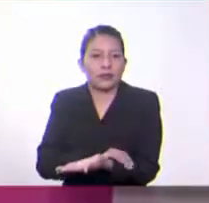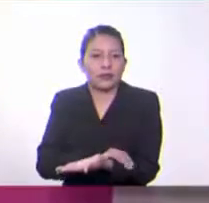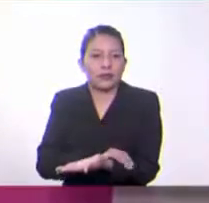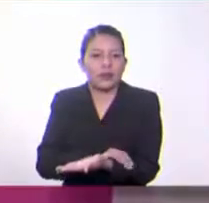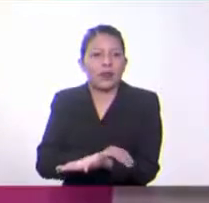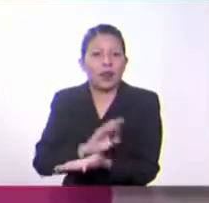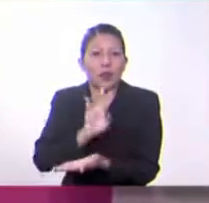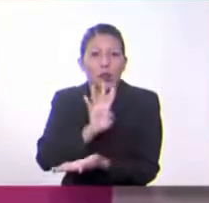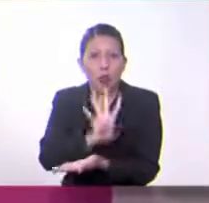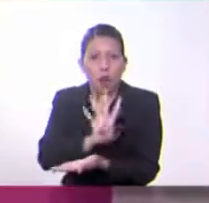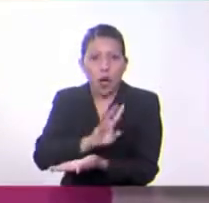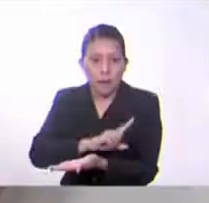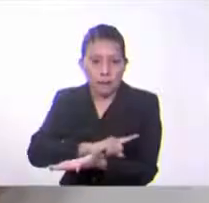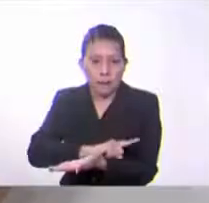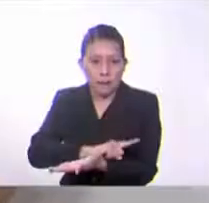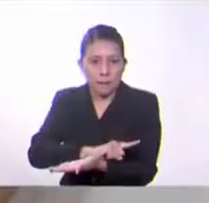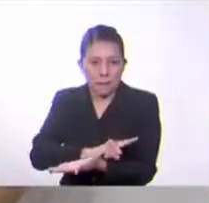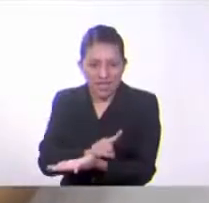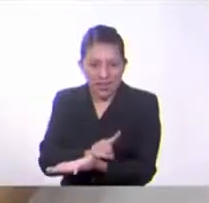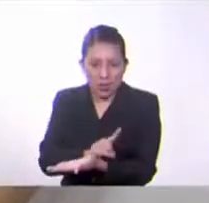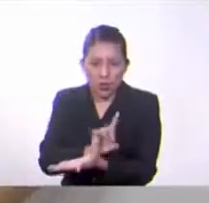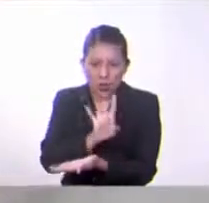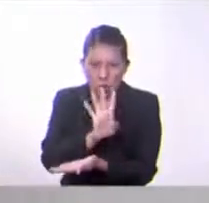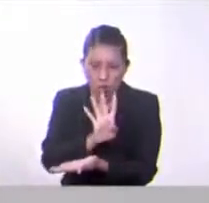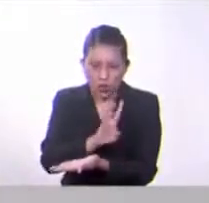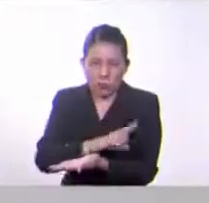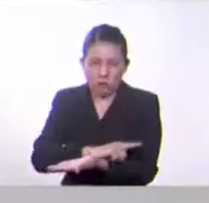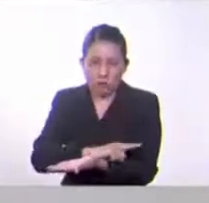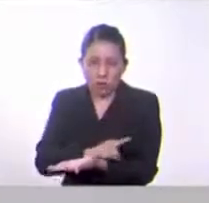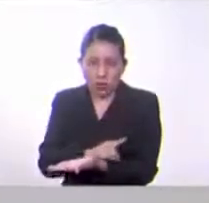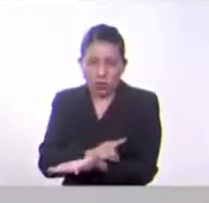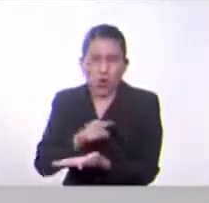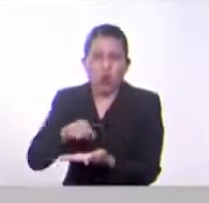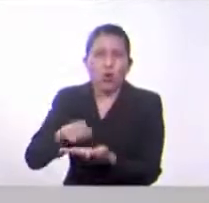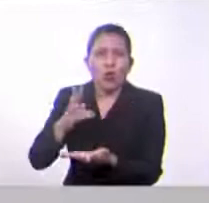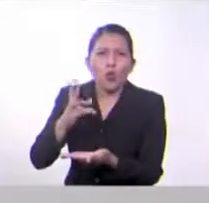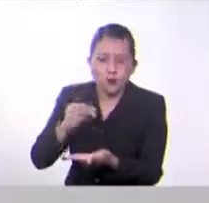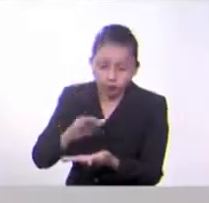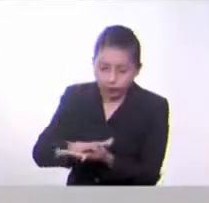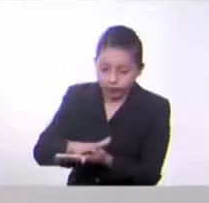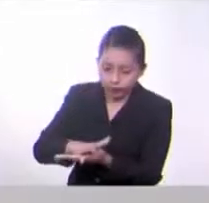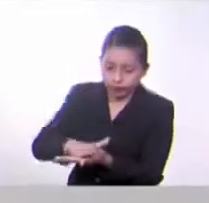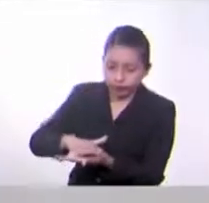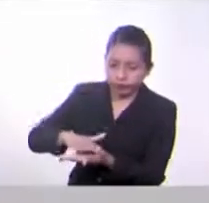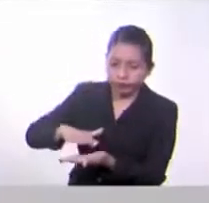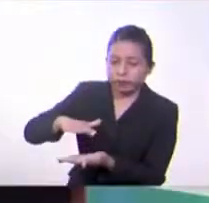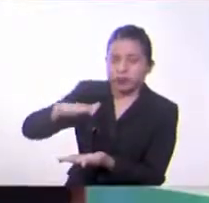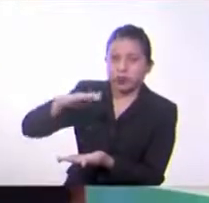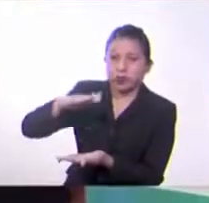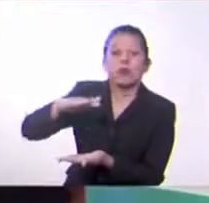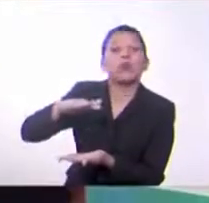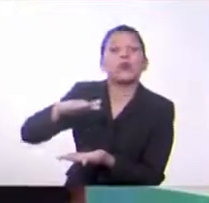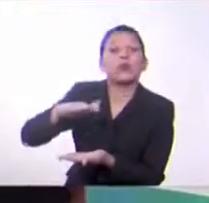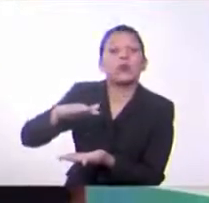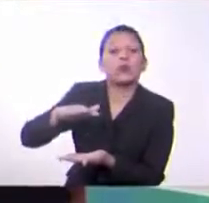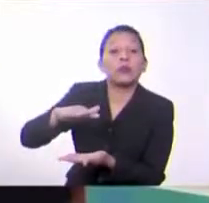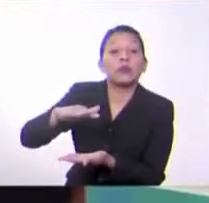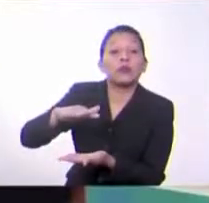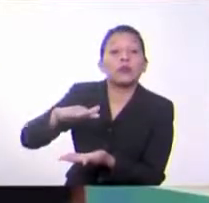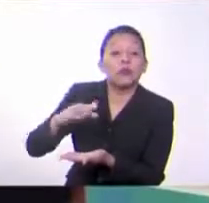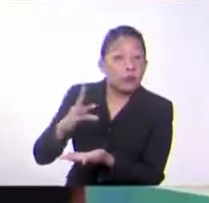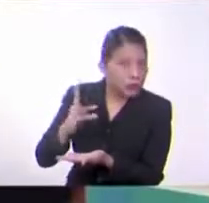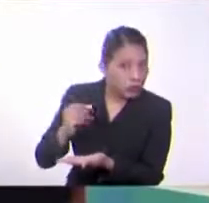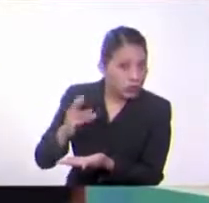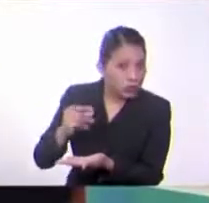4. Es decir, ahora vamos a ver qué pasa en un tiempo de 4 minutos. Teníamos 2 y lo duplicamos.